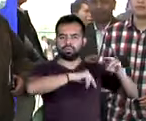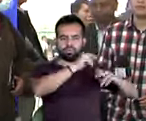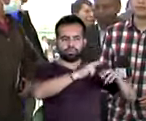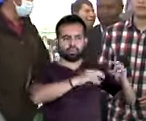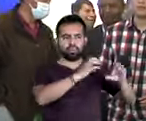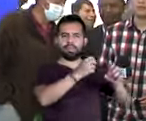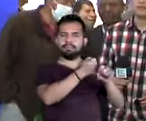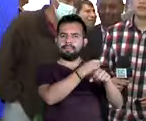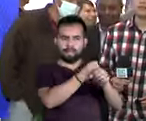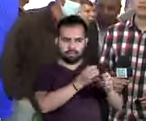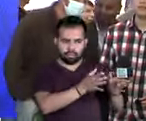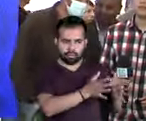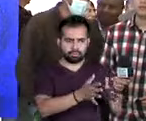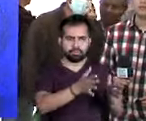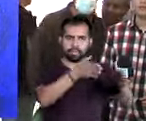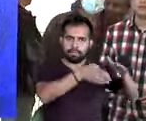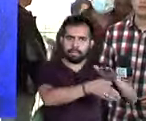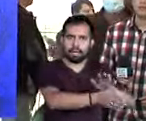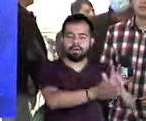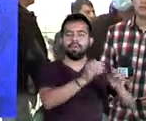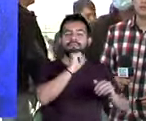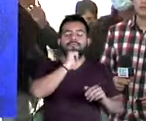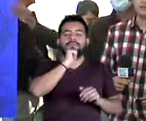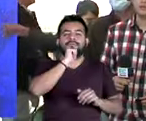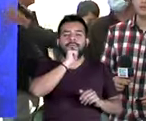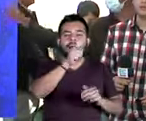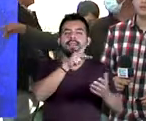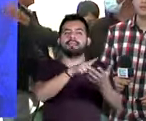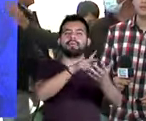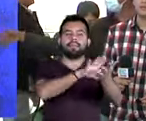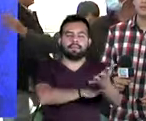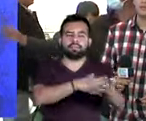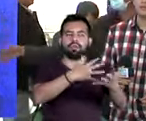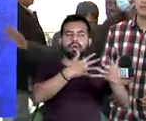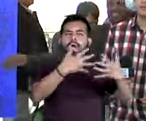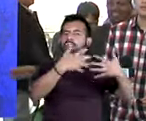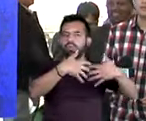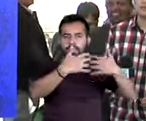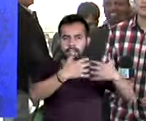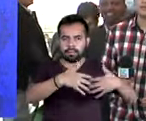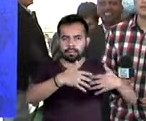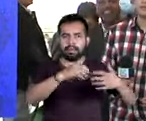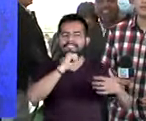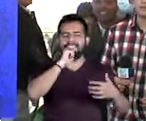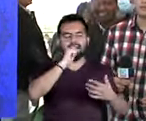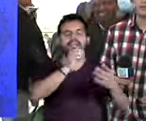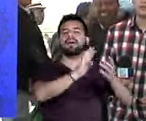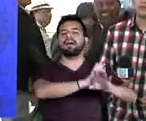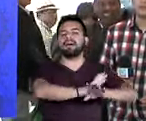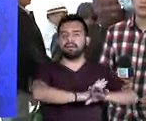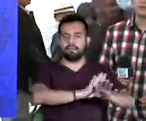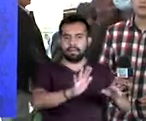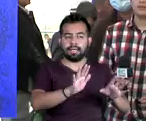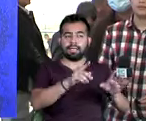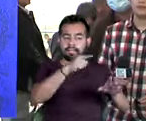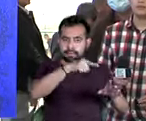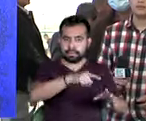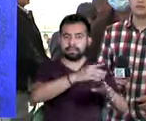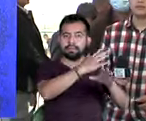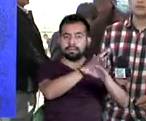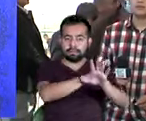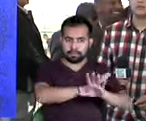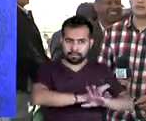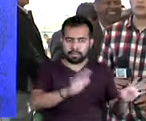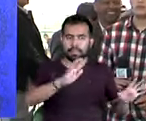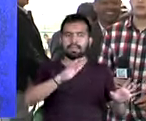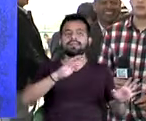Quienes construyeron el metro están en la etapa de programación automatizada del metro, ¿sí? Deben terminarlo. Para que Quito termine